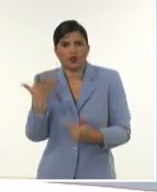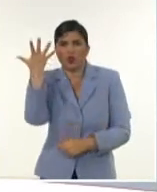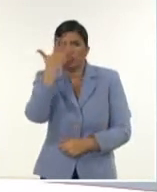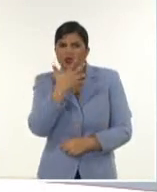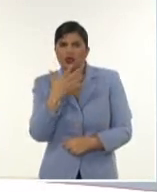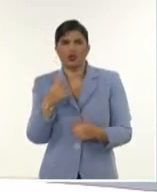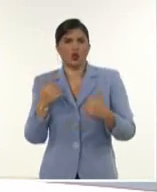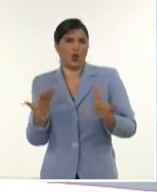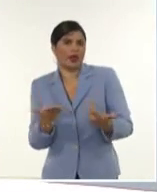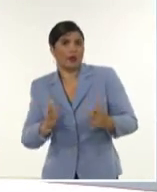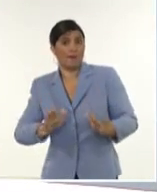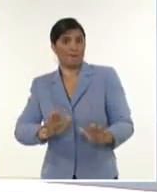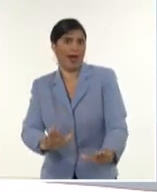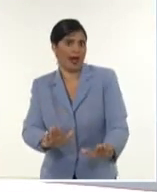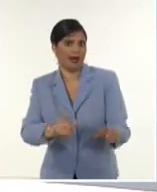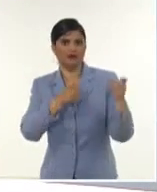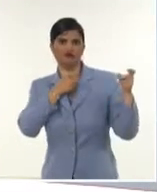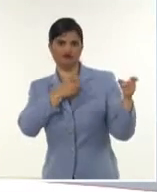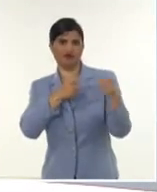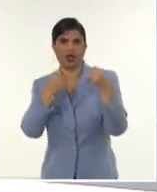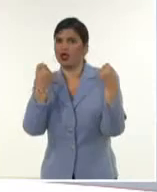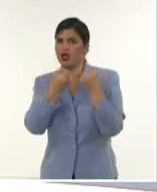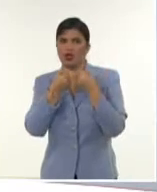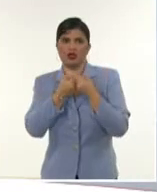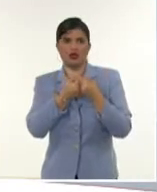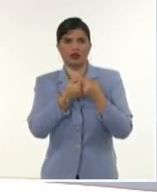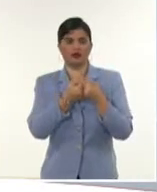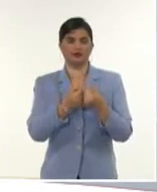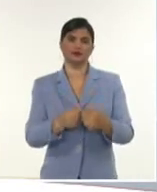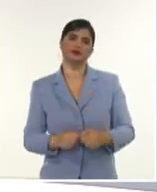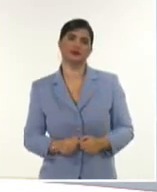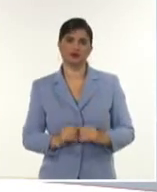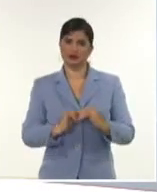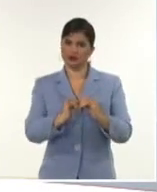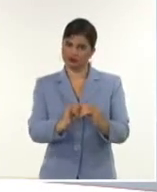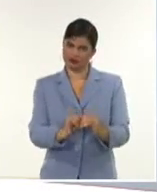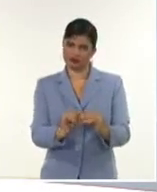hacer parar este contador de muerte? Así me despido con esta pregunta. Nos vemos en un próximo.